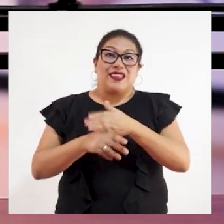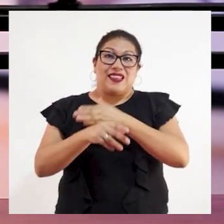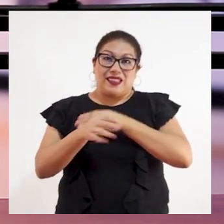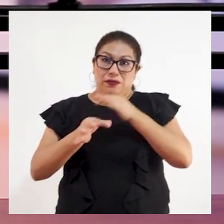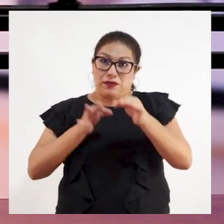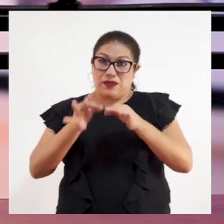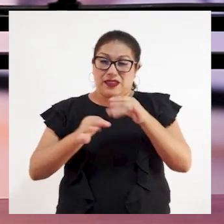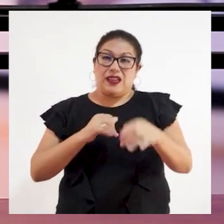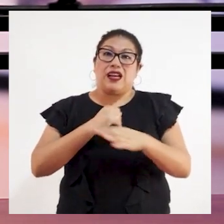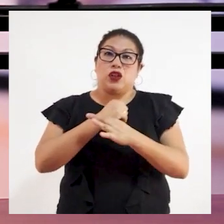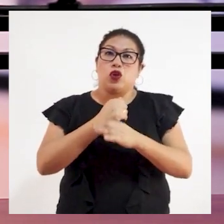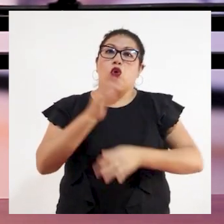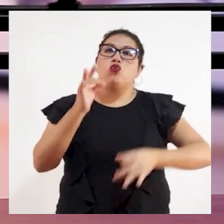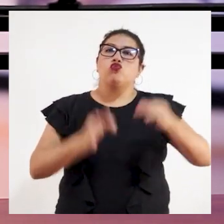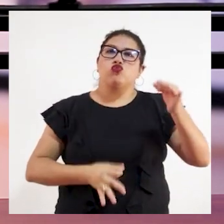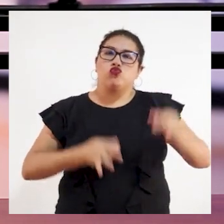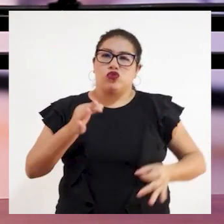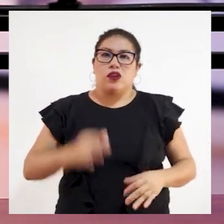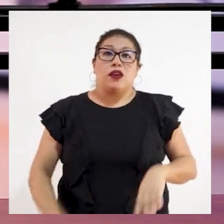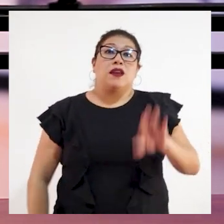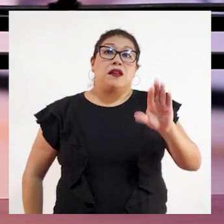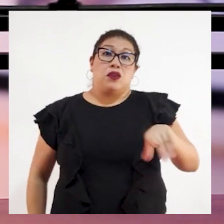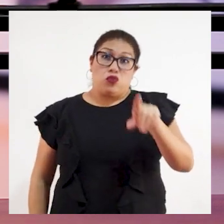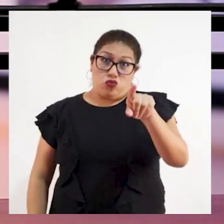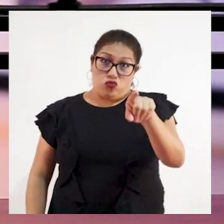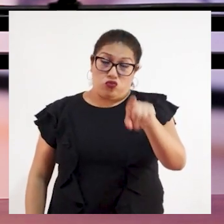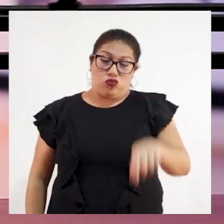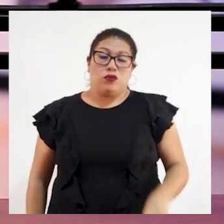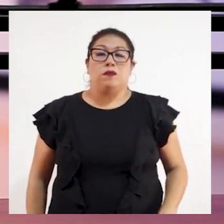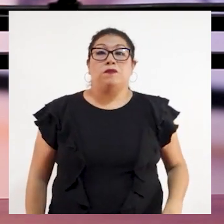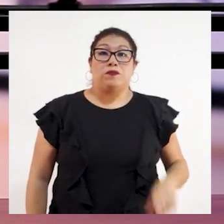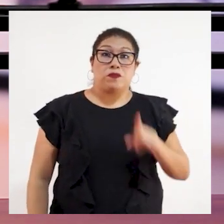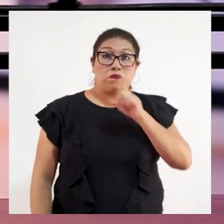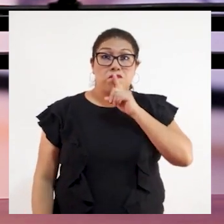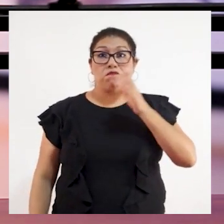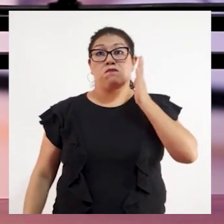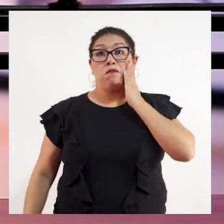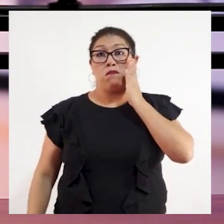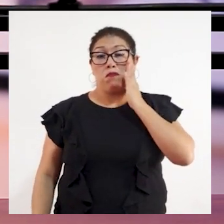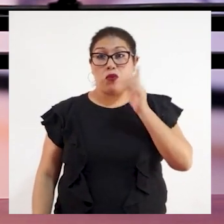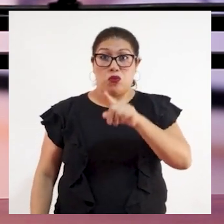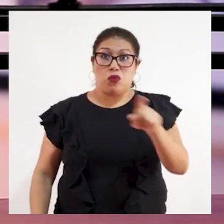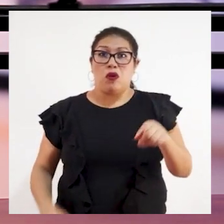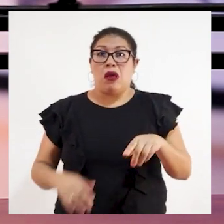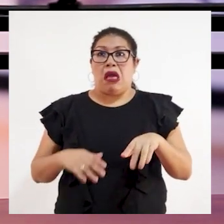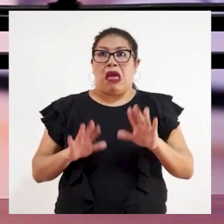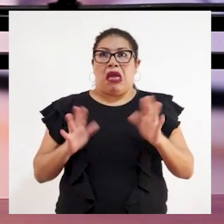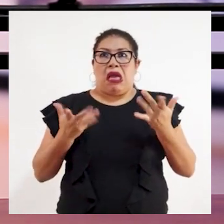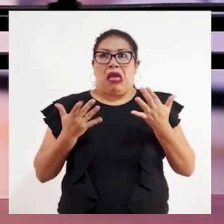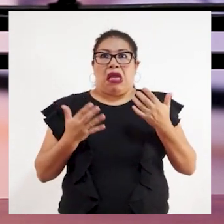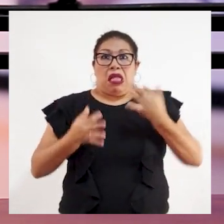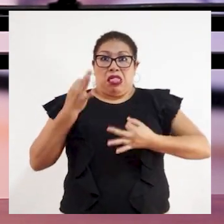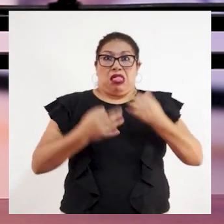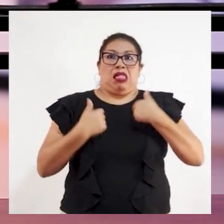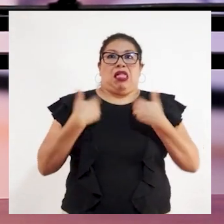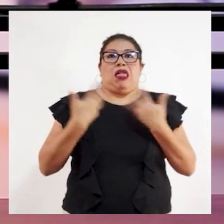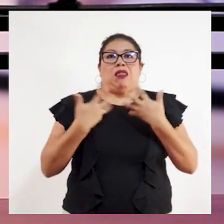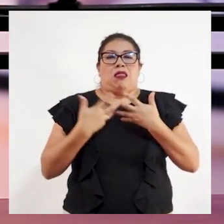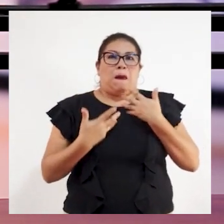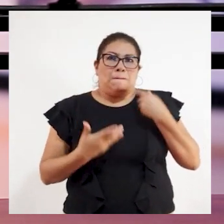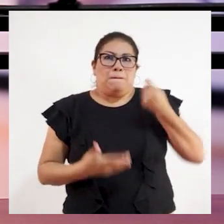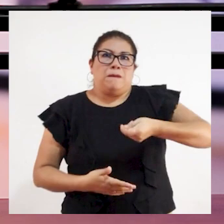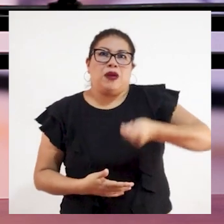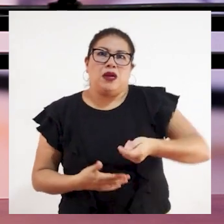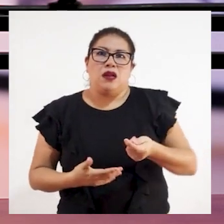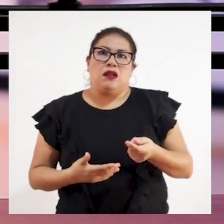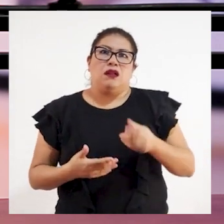dicho la doctora, justicia. Y a ti, padre de familia, no esperes que te hagan juicio, no esperes que te